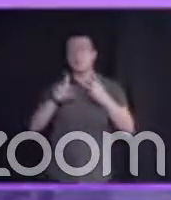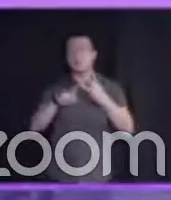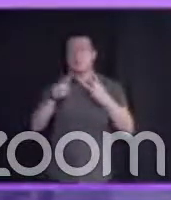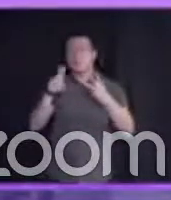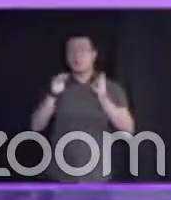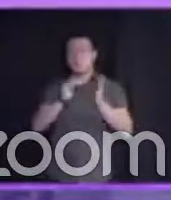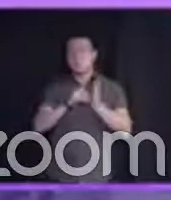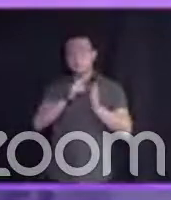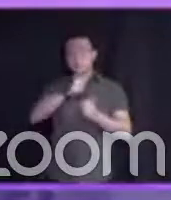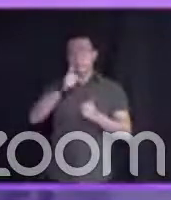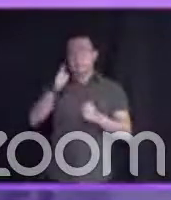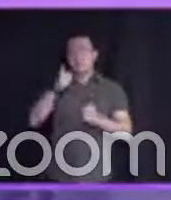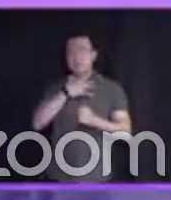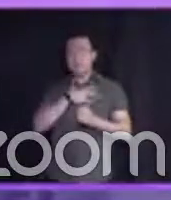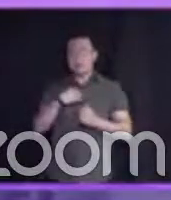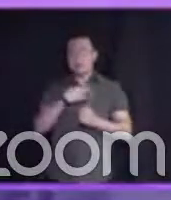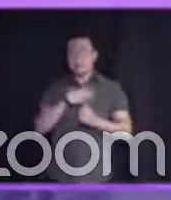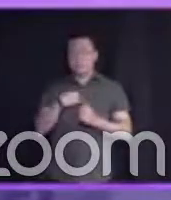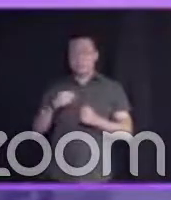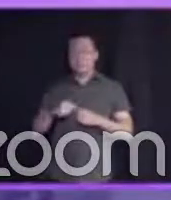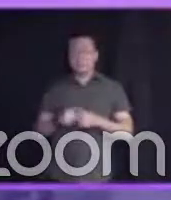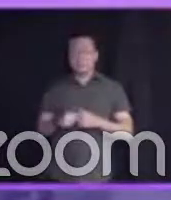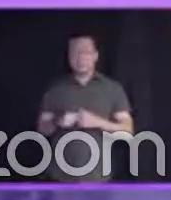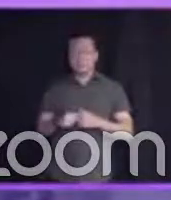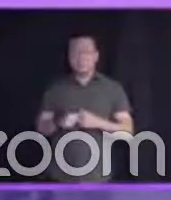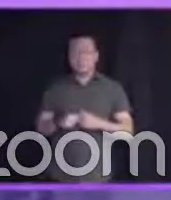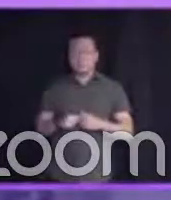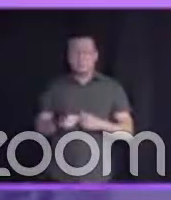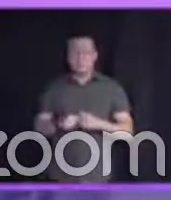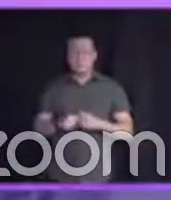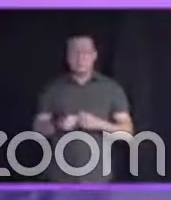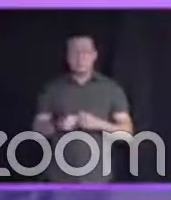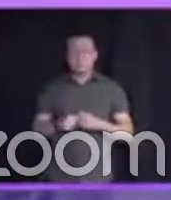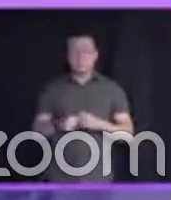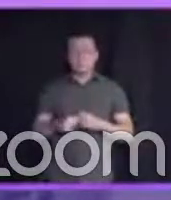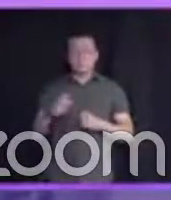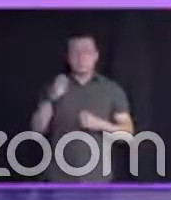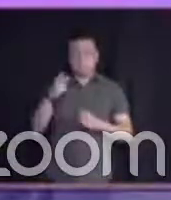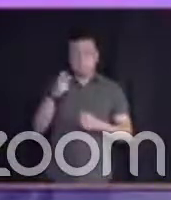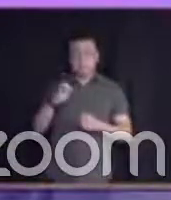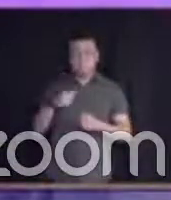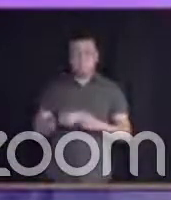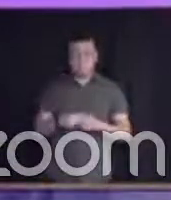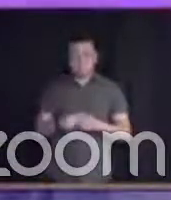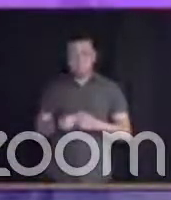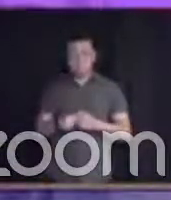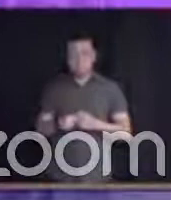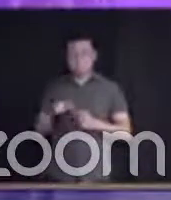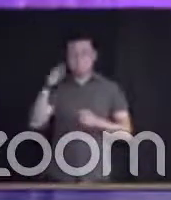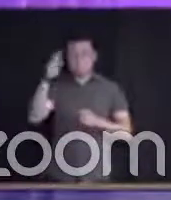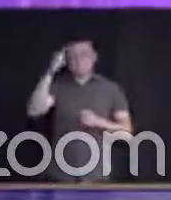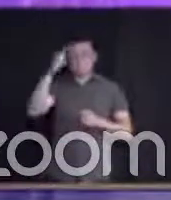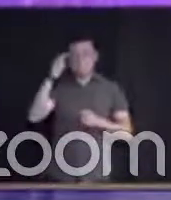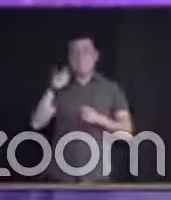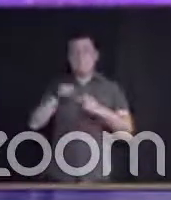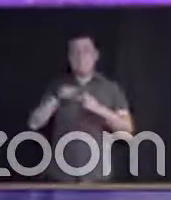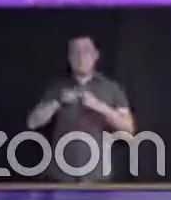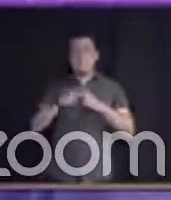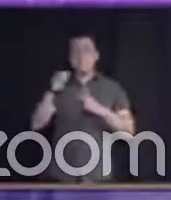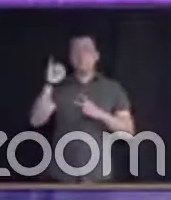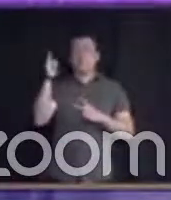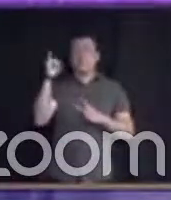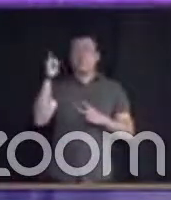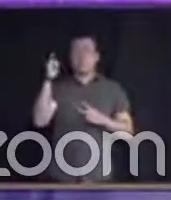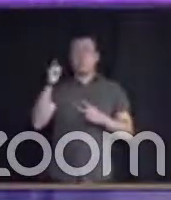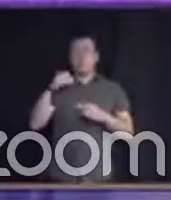Obviamente los que están calificando a otras cosas están las tablas especiales como el viaje a Dubái. ¿Okay? Entonces, junio